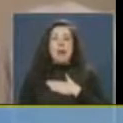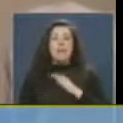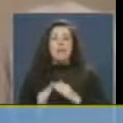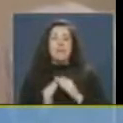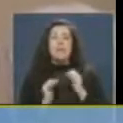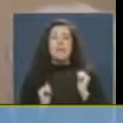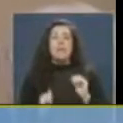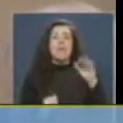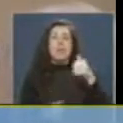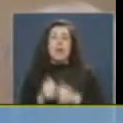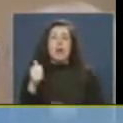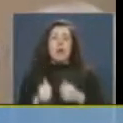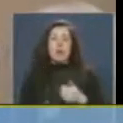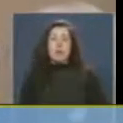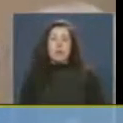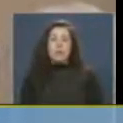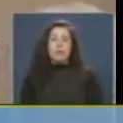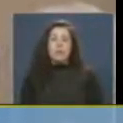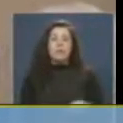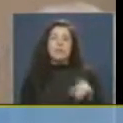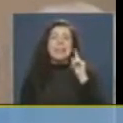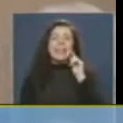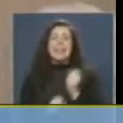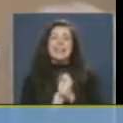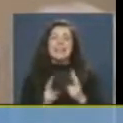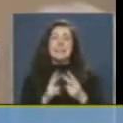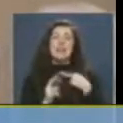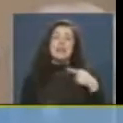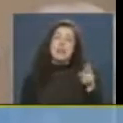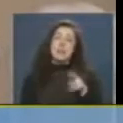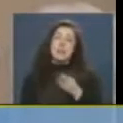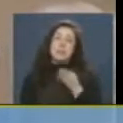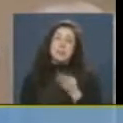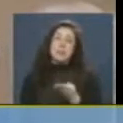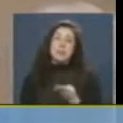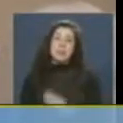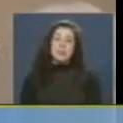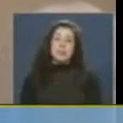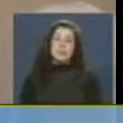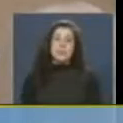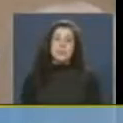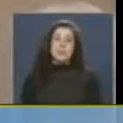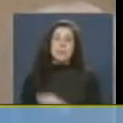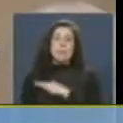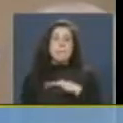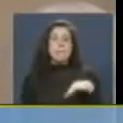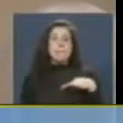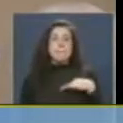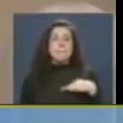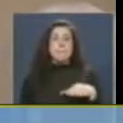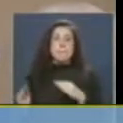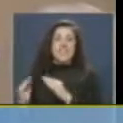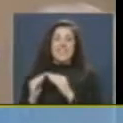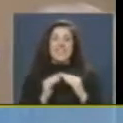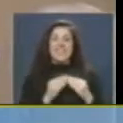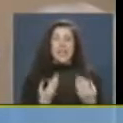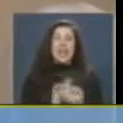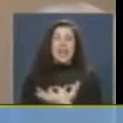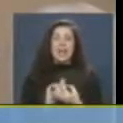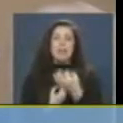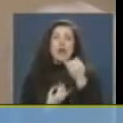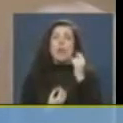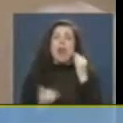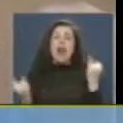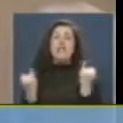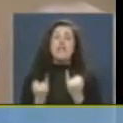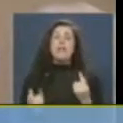poder llamar a una licitación. Por lo tanto, reitero la solicitud, presidente, por su intermedio, al ministro de Vivienda nos explique la